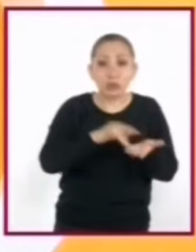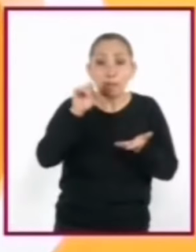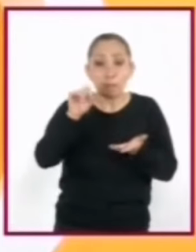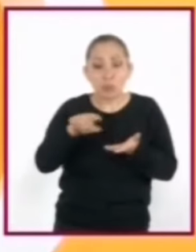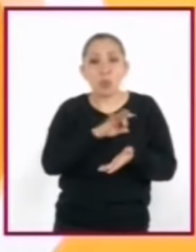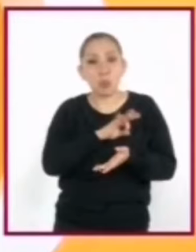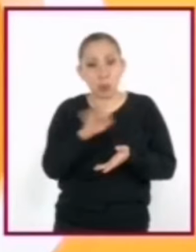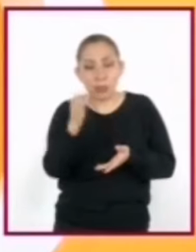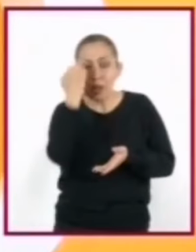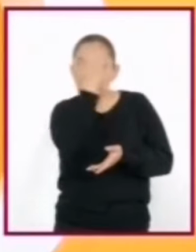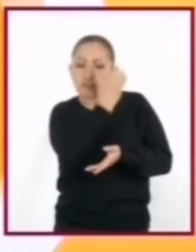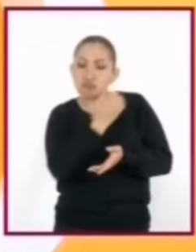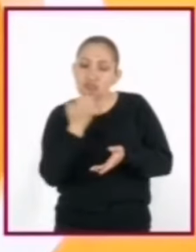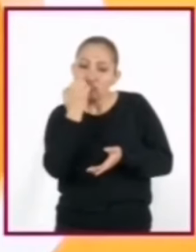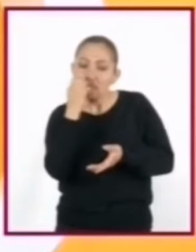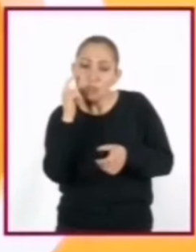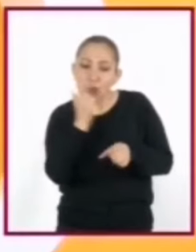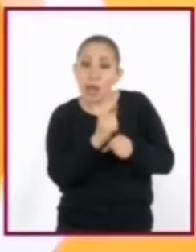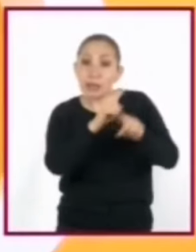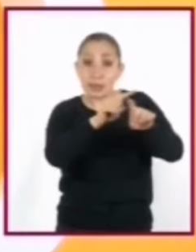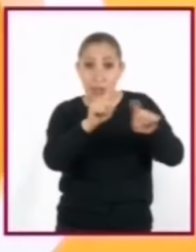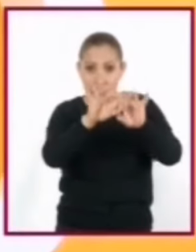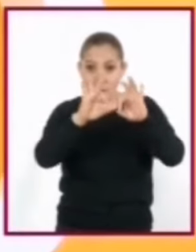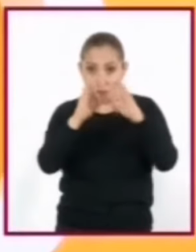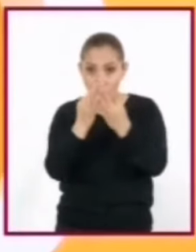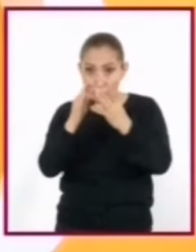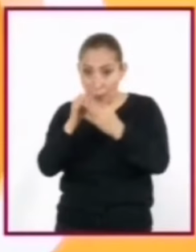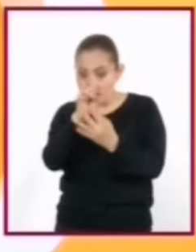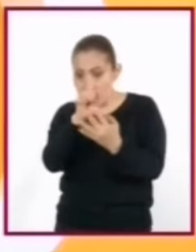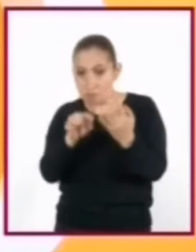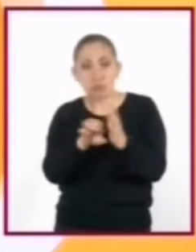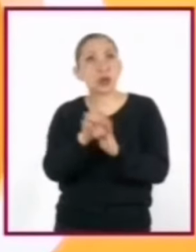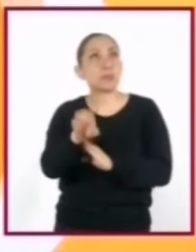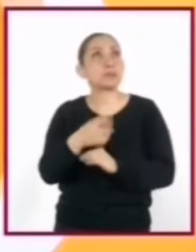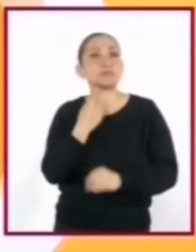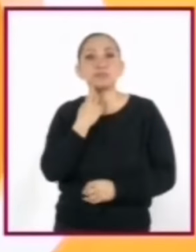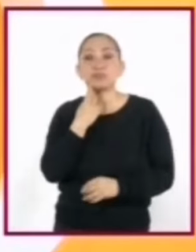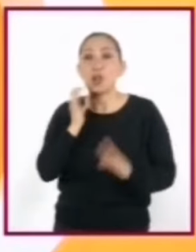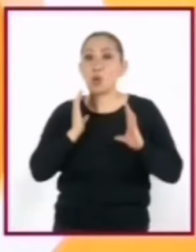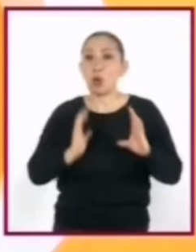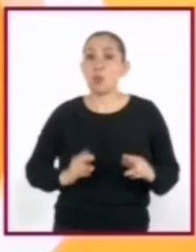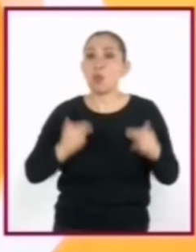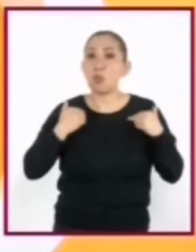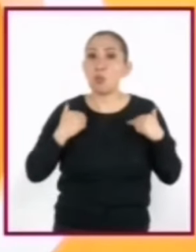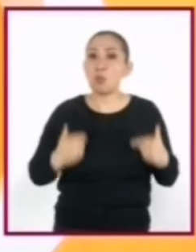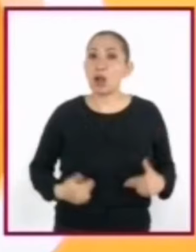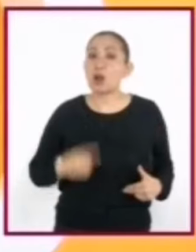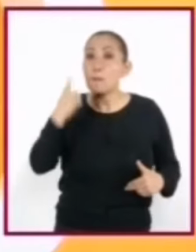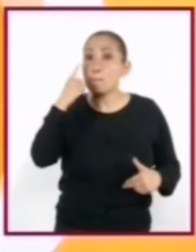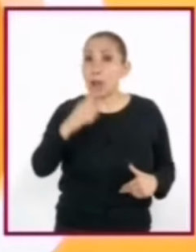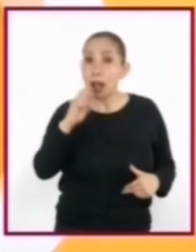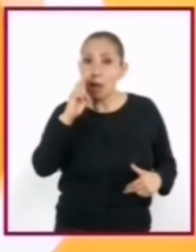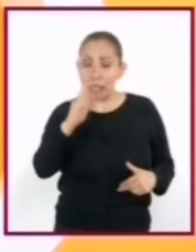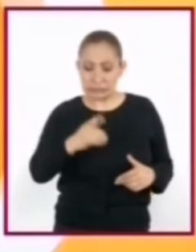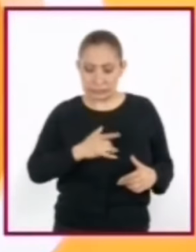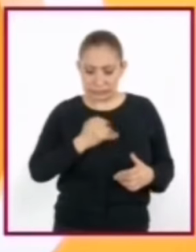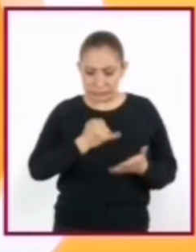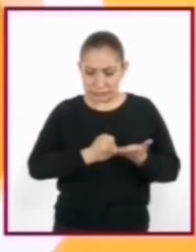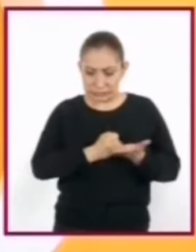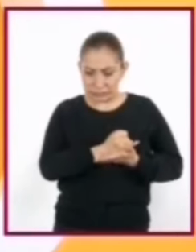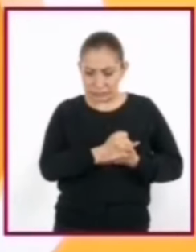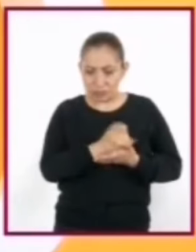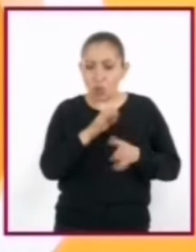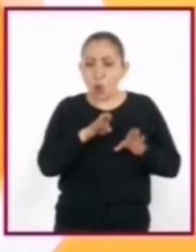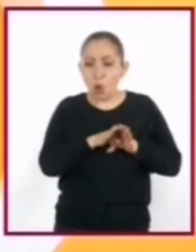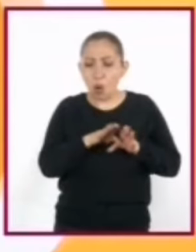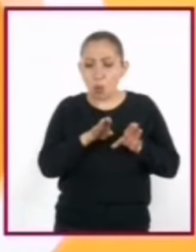las que se pueden analizar de distinta manera. Por ejemplo, el cuerpo humano para la toma de decisiones